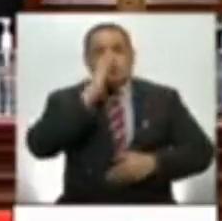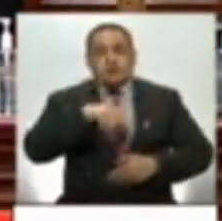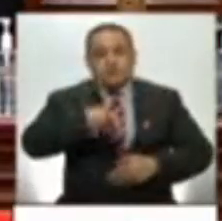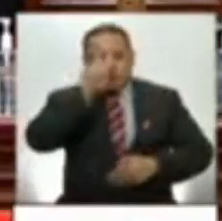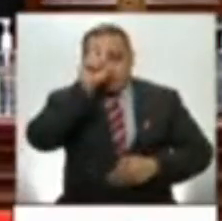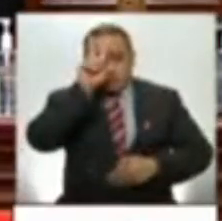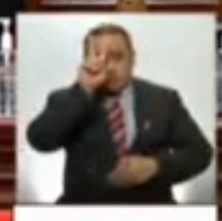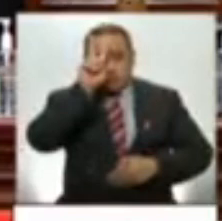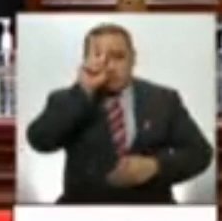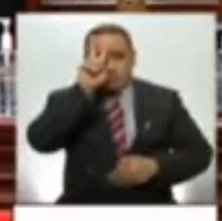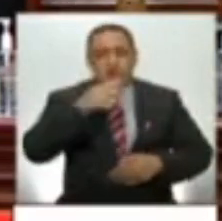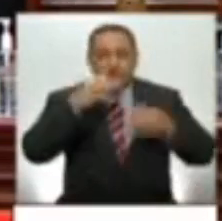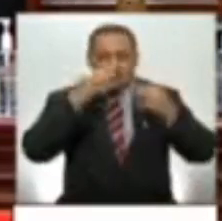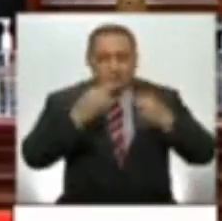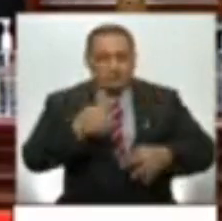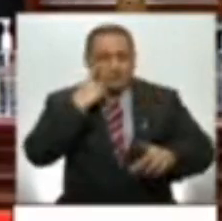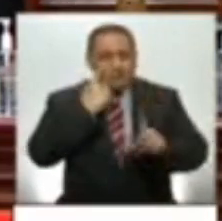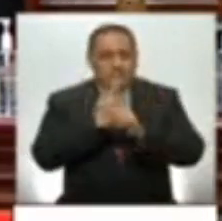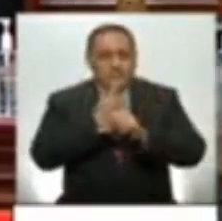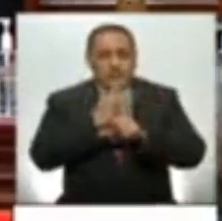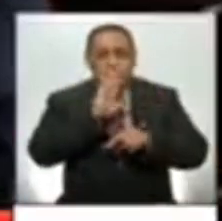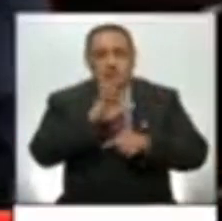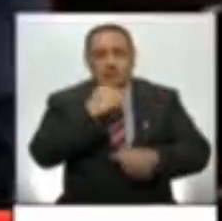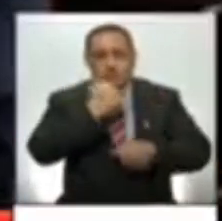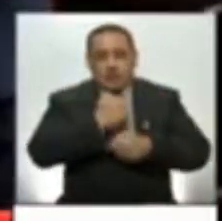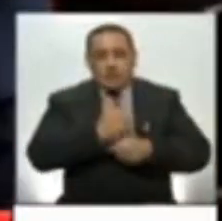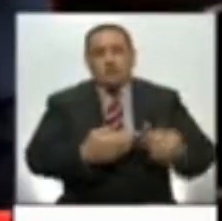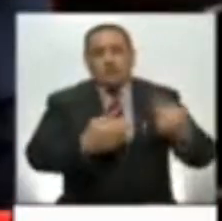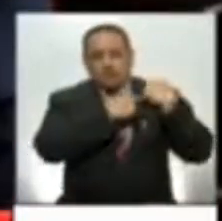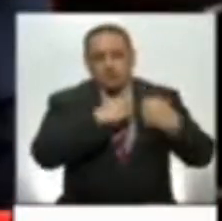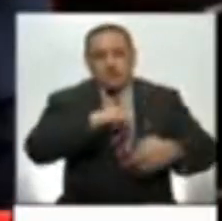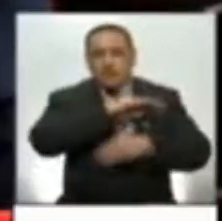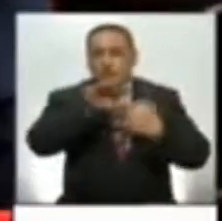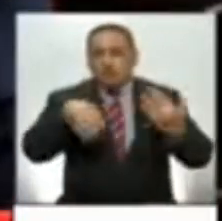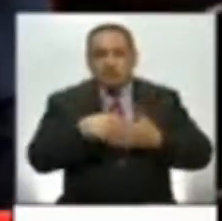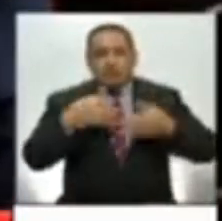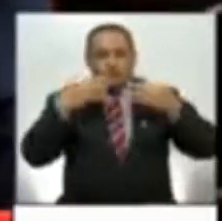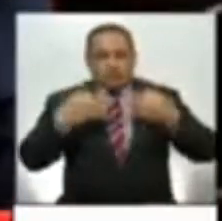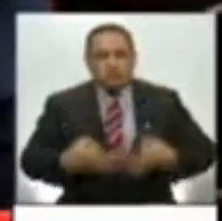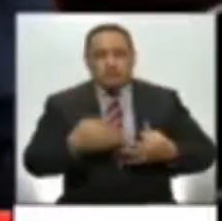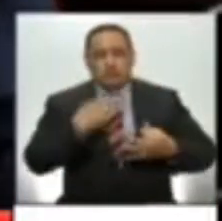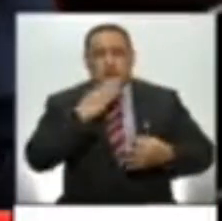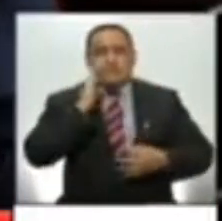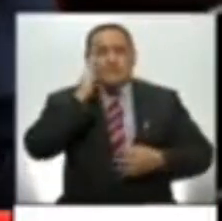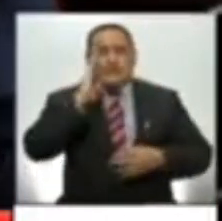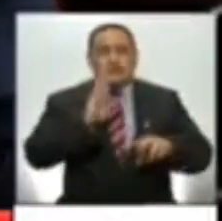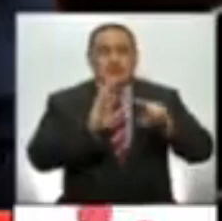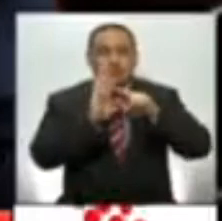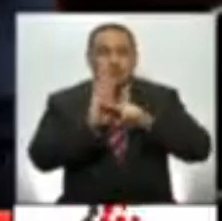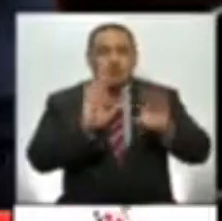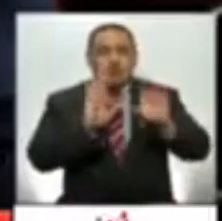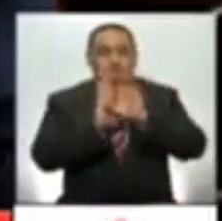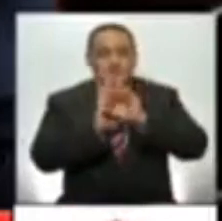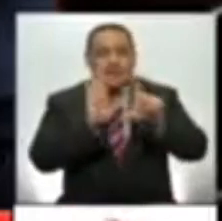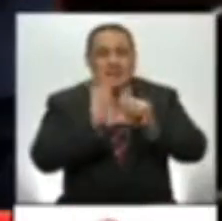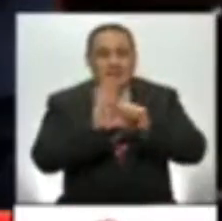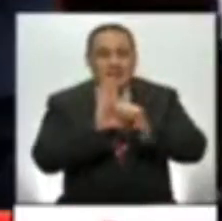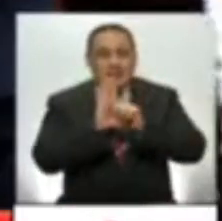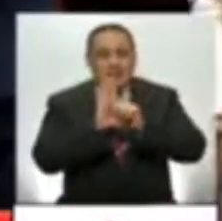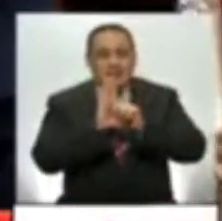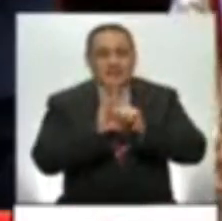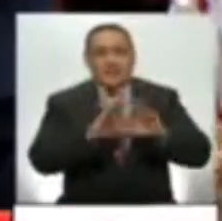patria, cumplir fielmente sus deberes y obras en todo conforme a las normas constitucionales,